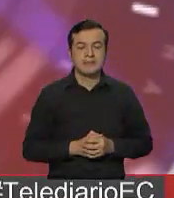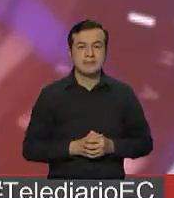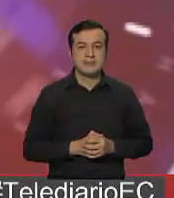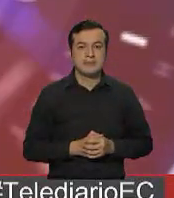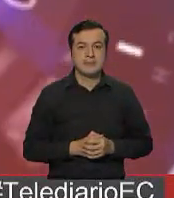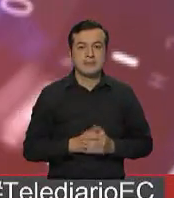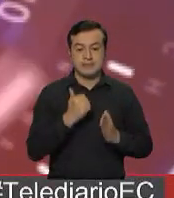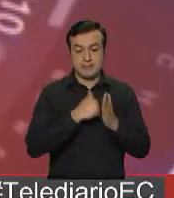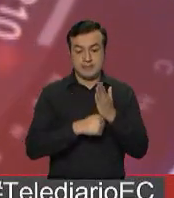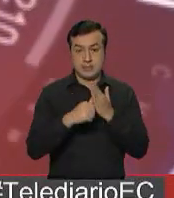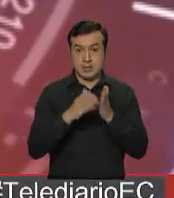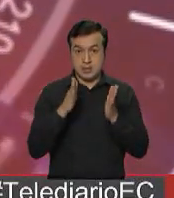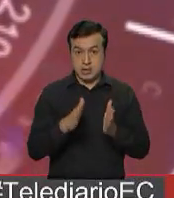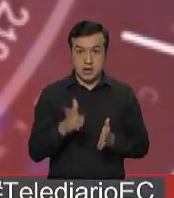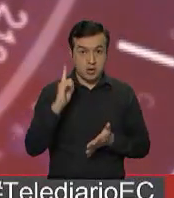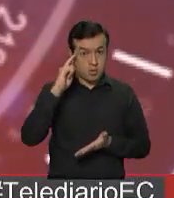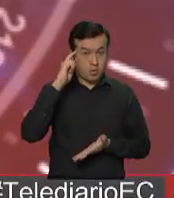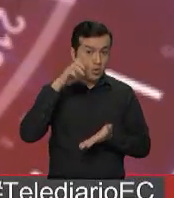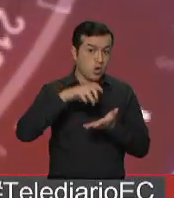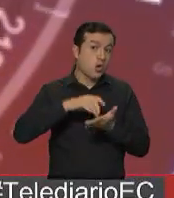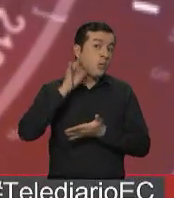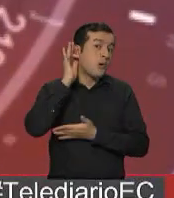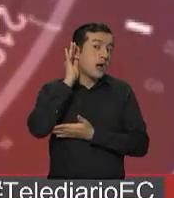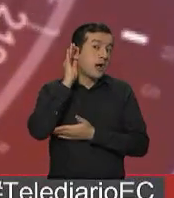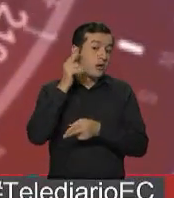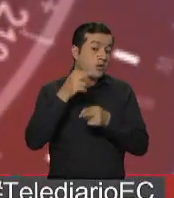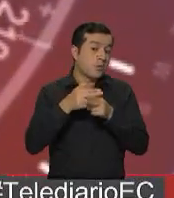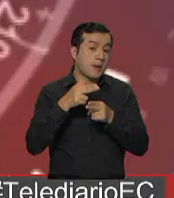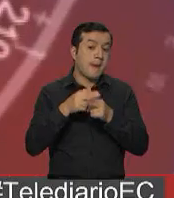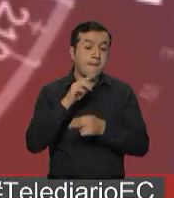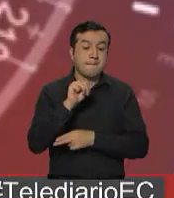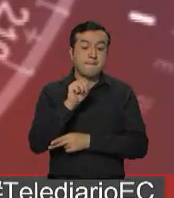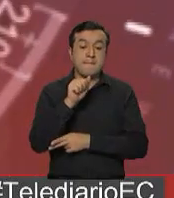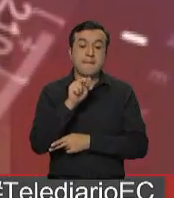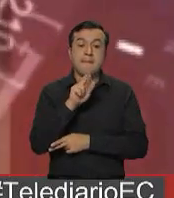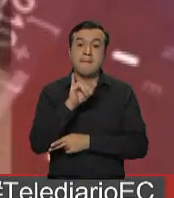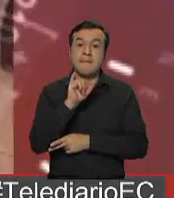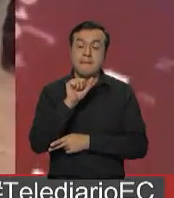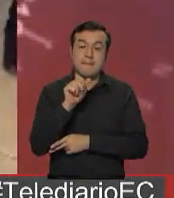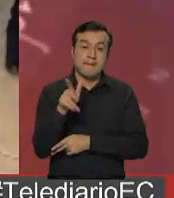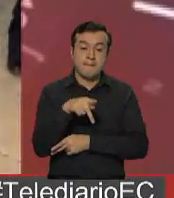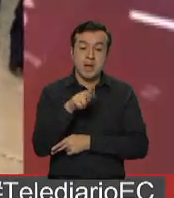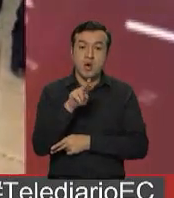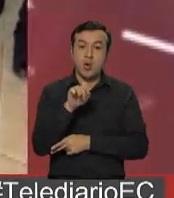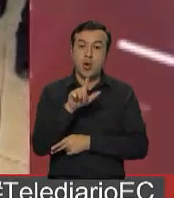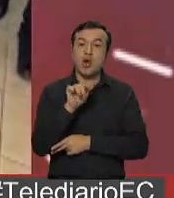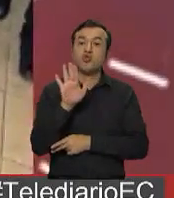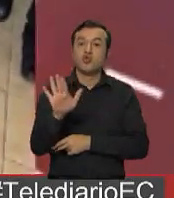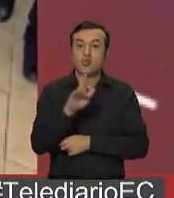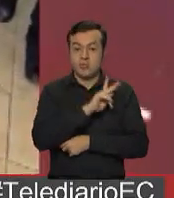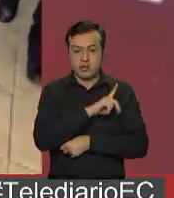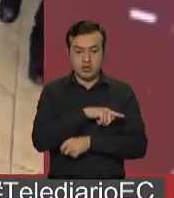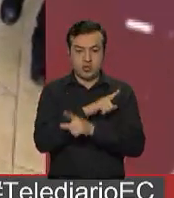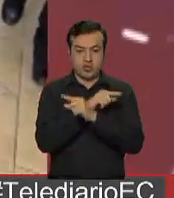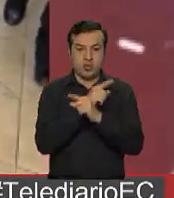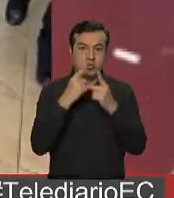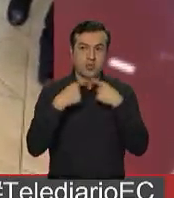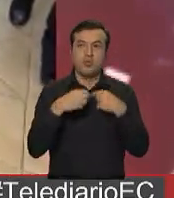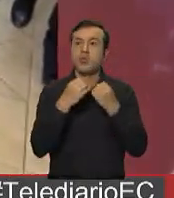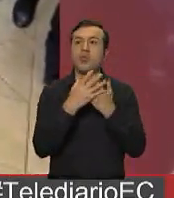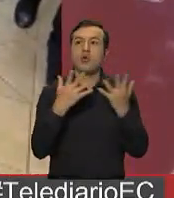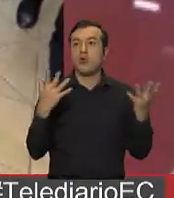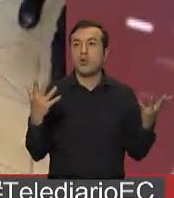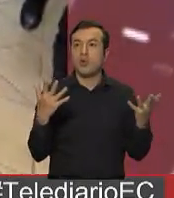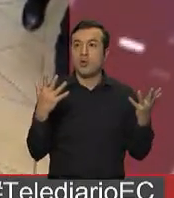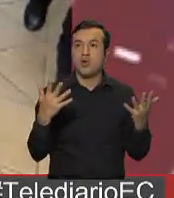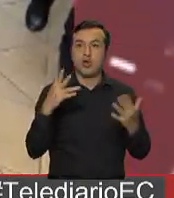La ministra de Gobierno, María Paula Romo, informó de un nuevo golpe al narcotráfico. En sus redes sociales señaló que fueron incautadas